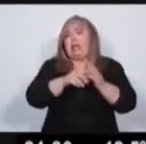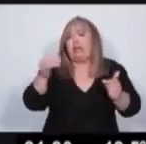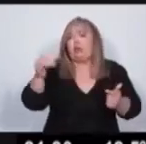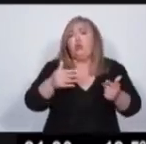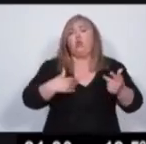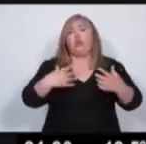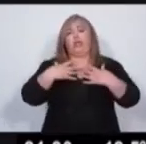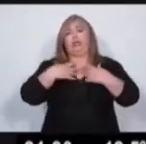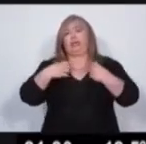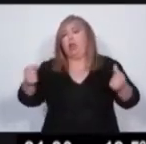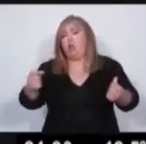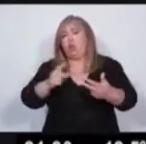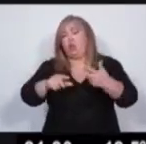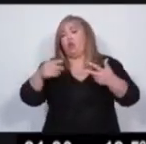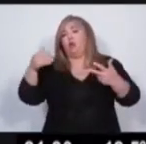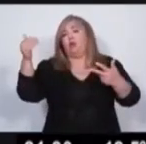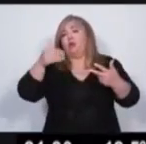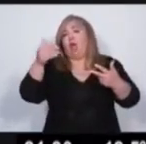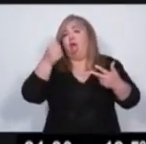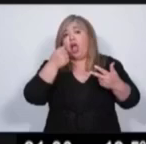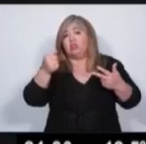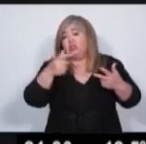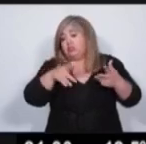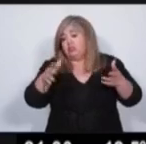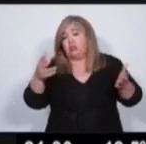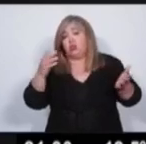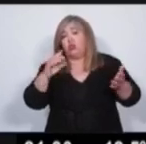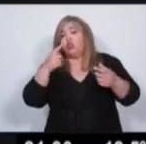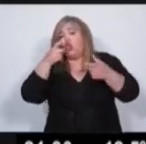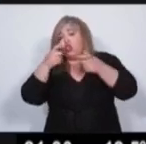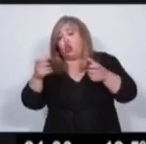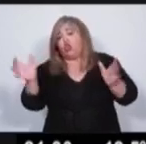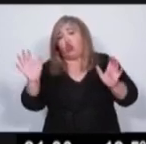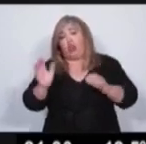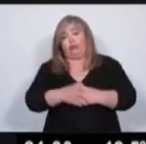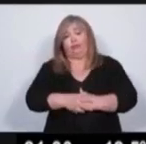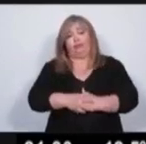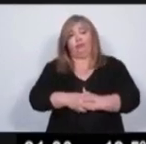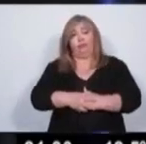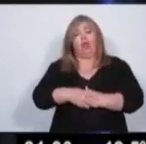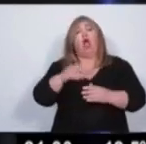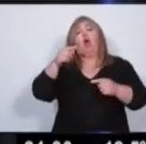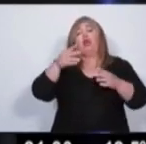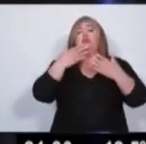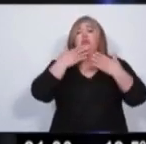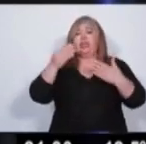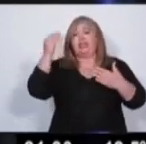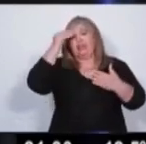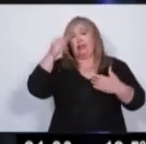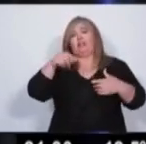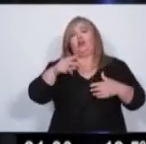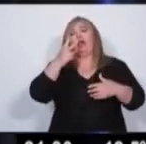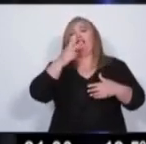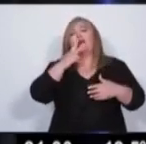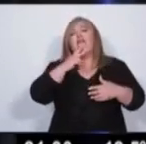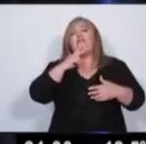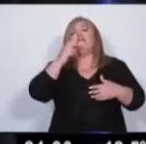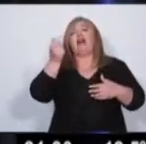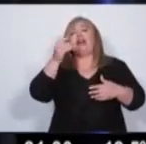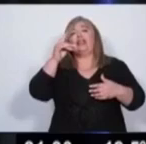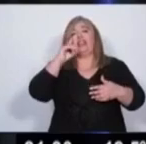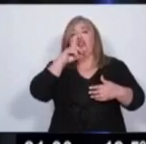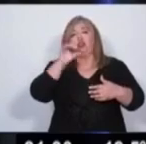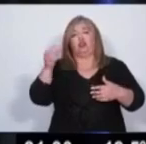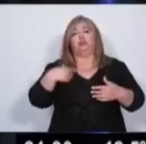Gracias de marching momento de el candidato Mario Badillo Sí en relación a